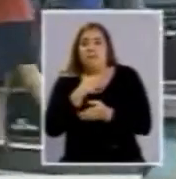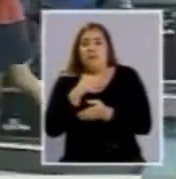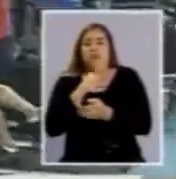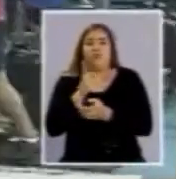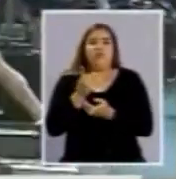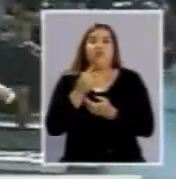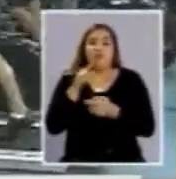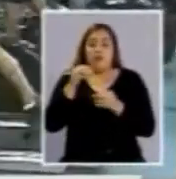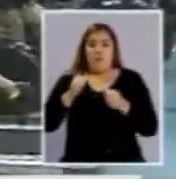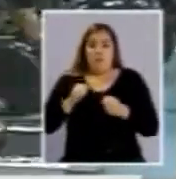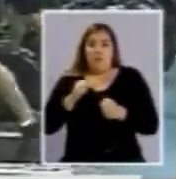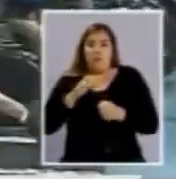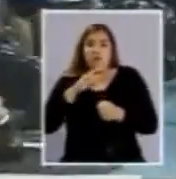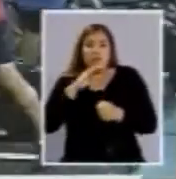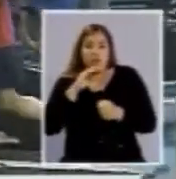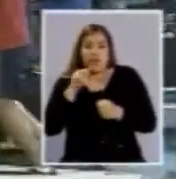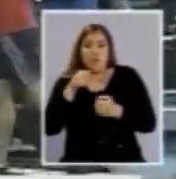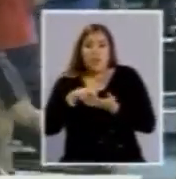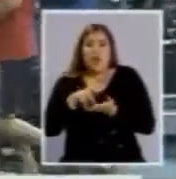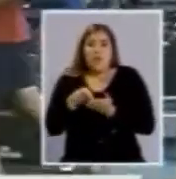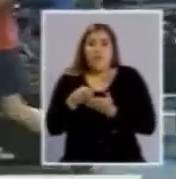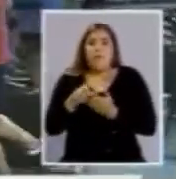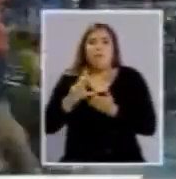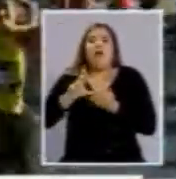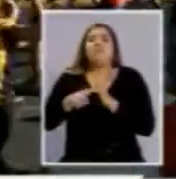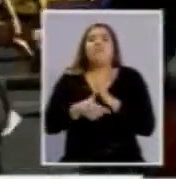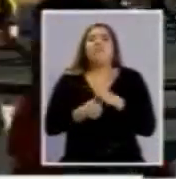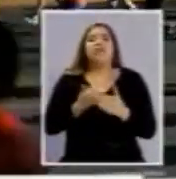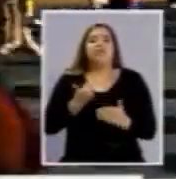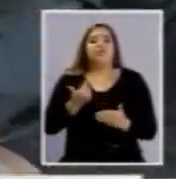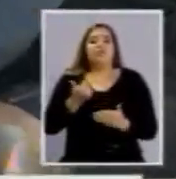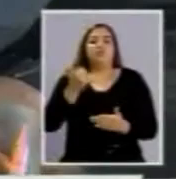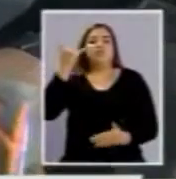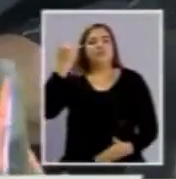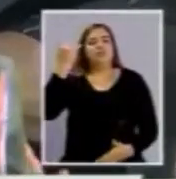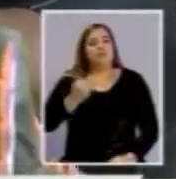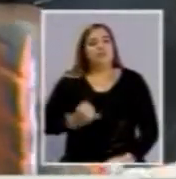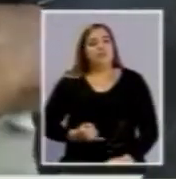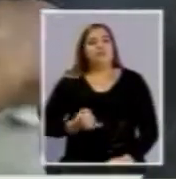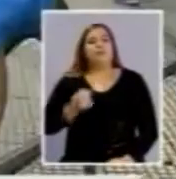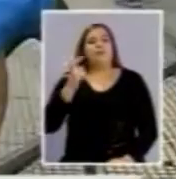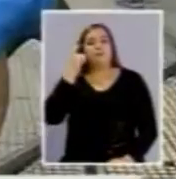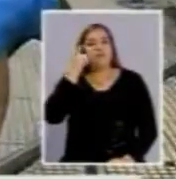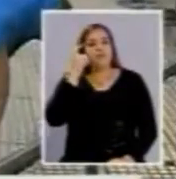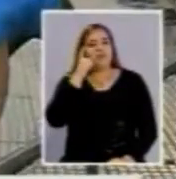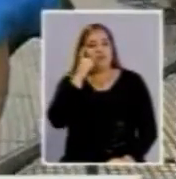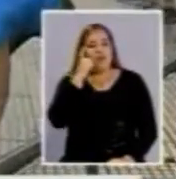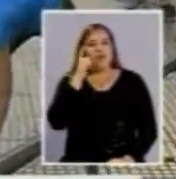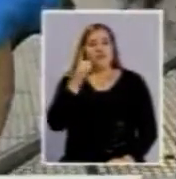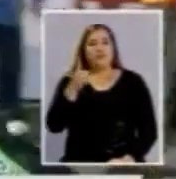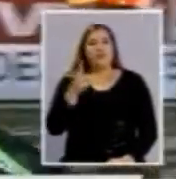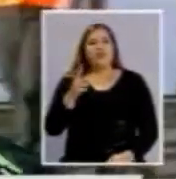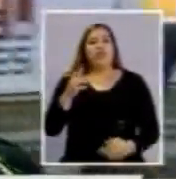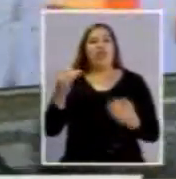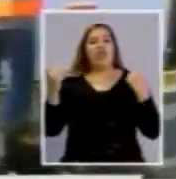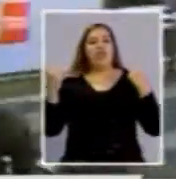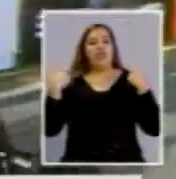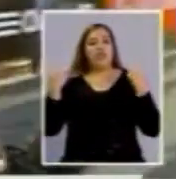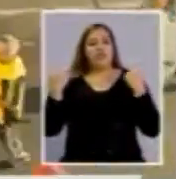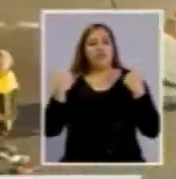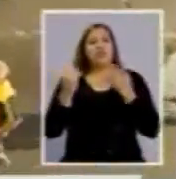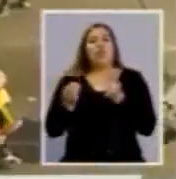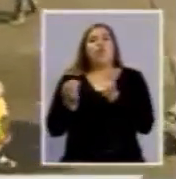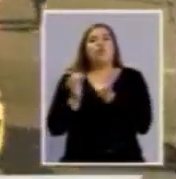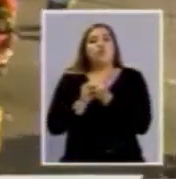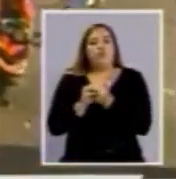caminar aunque sea más lentito? Siempre tenemos que pensar que la actividad física y el estímulo de ejercicio